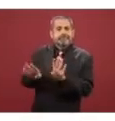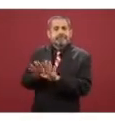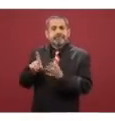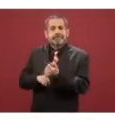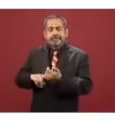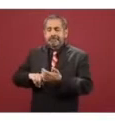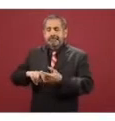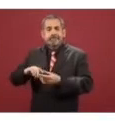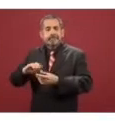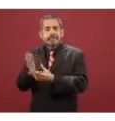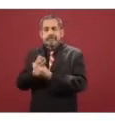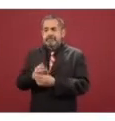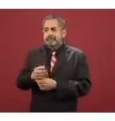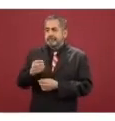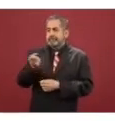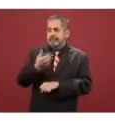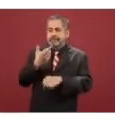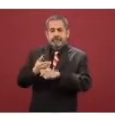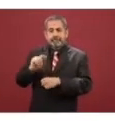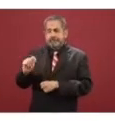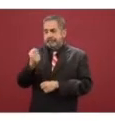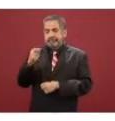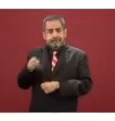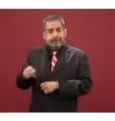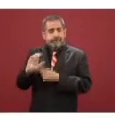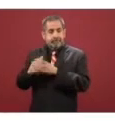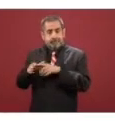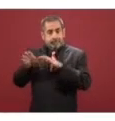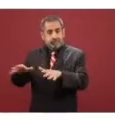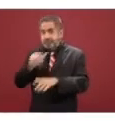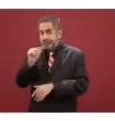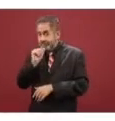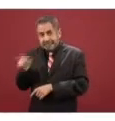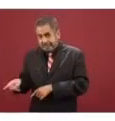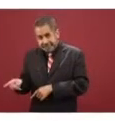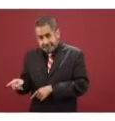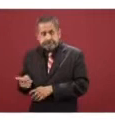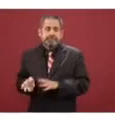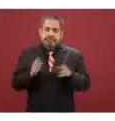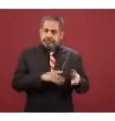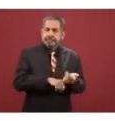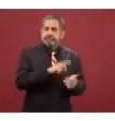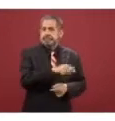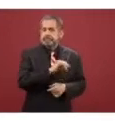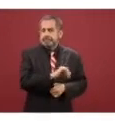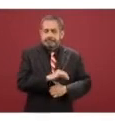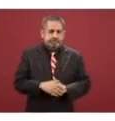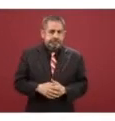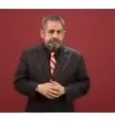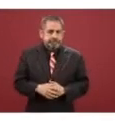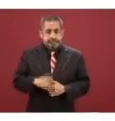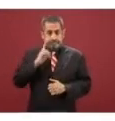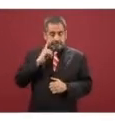archivos del secretario técnico de la Comisión de Seguridad Nacional. Y este gasto,